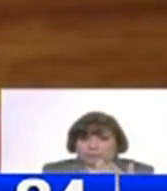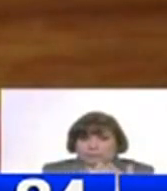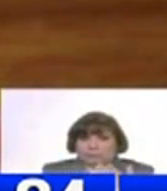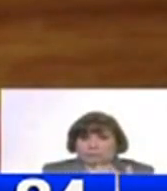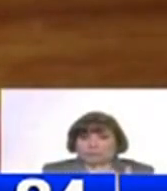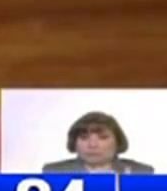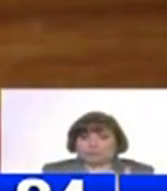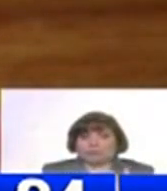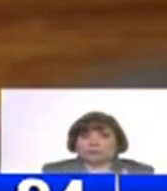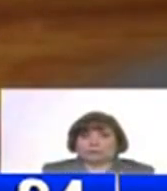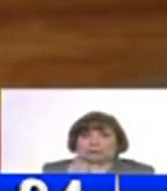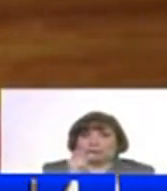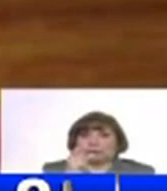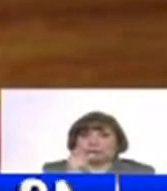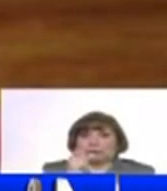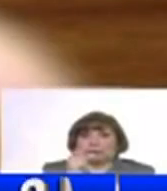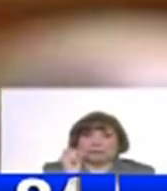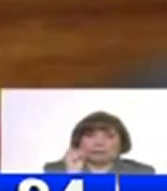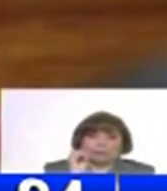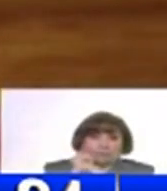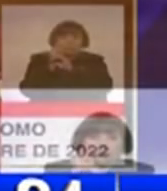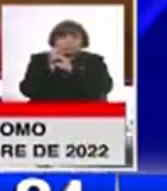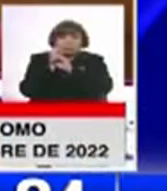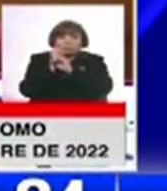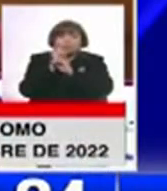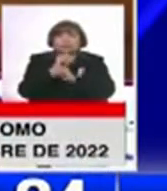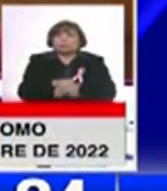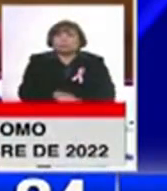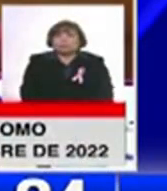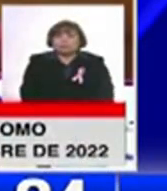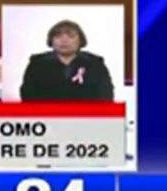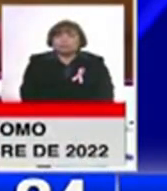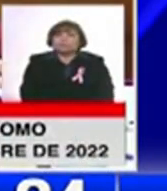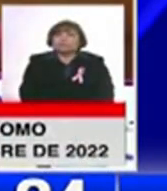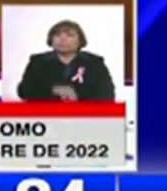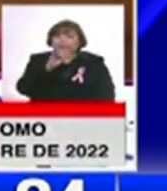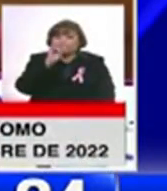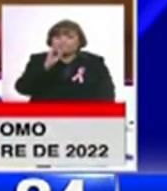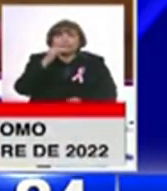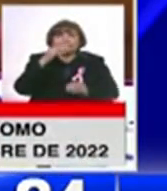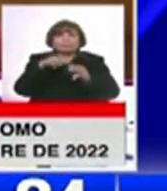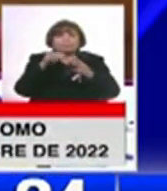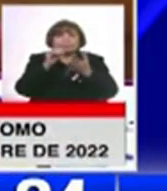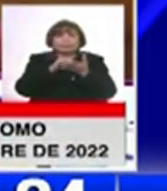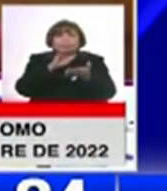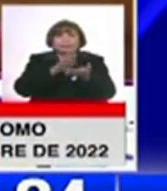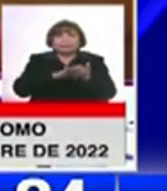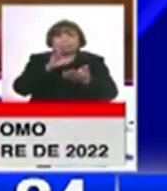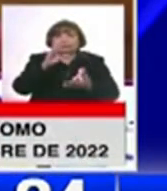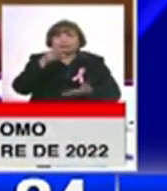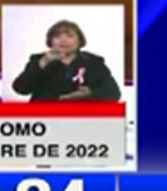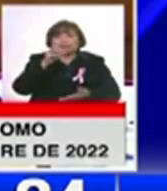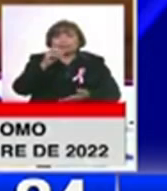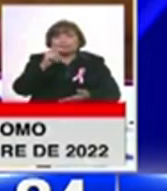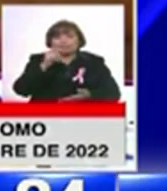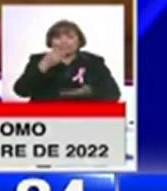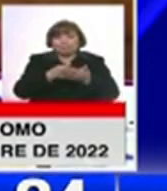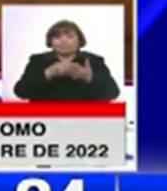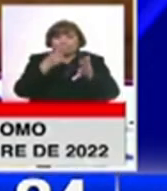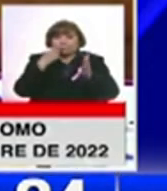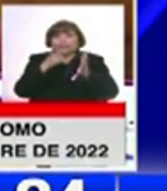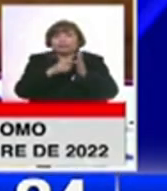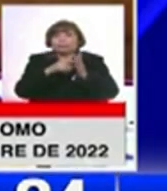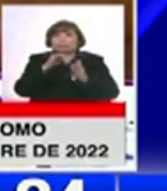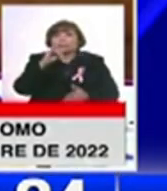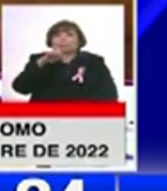falsas consignadas en la institución. La autoridad brindó explicaciones sobre el caso de Alejandro Sánchez Sánchez, amigo del presidente Pedro Castillo